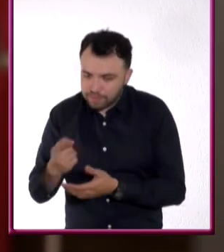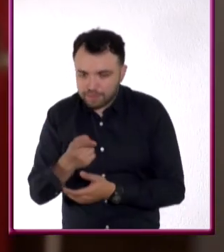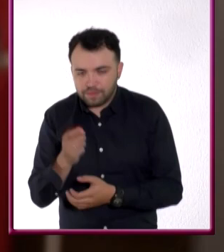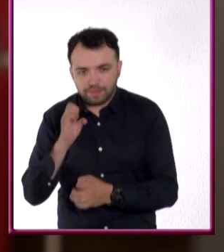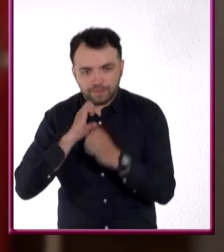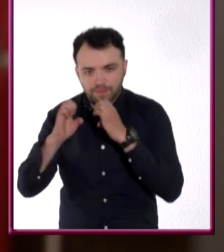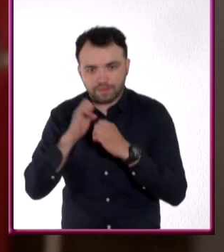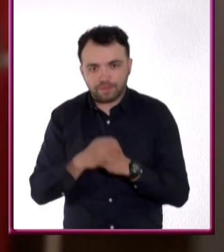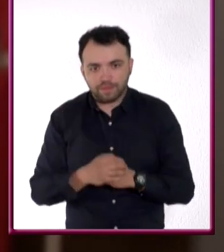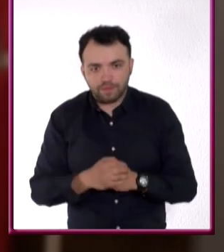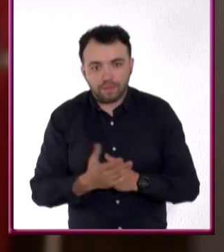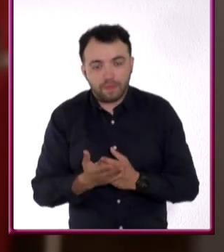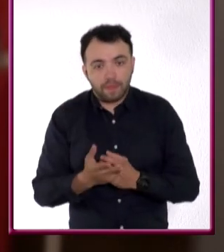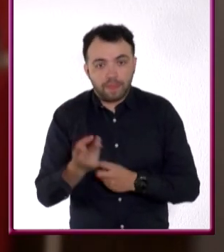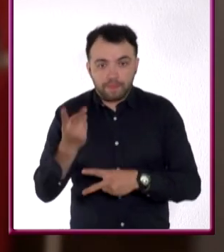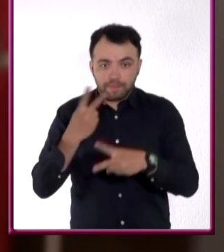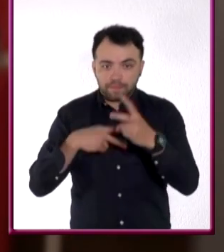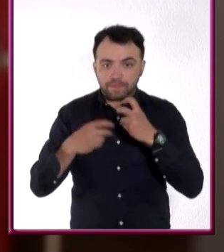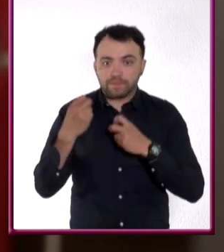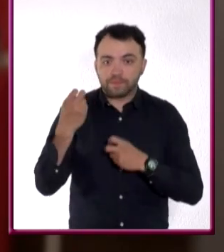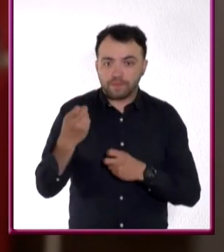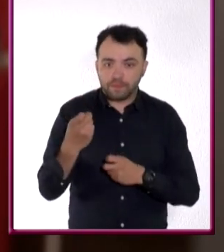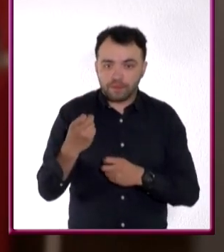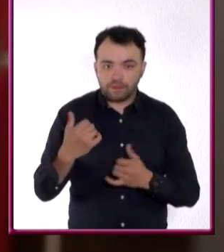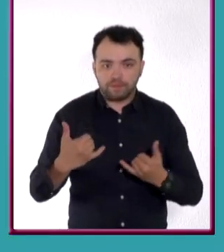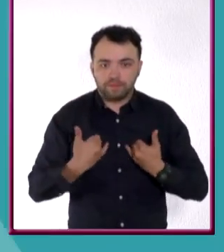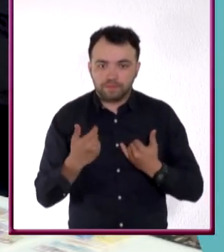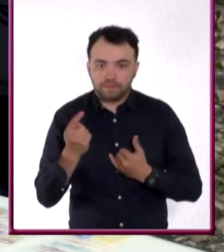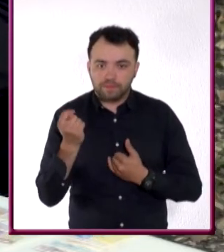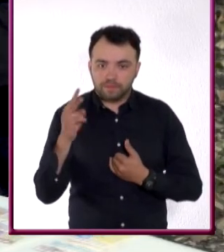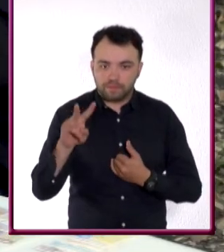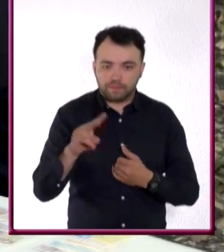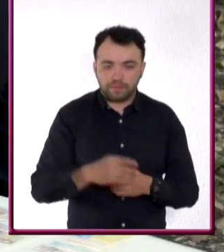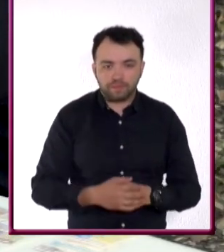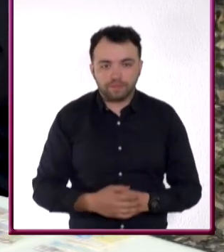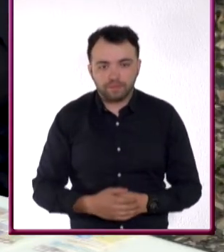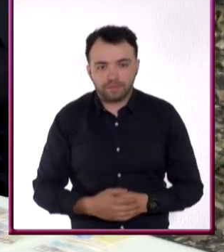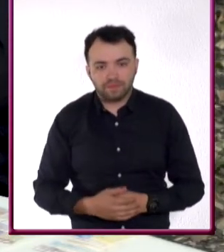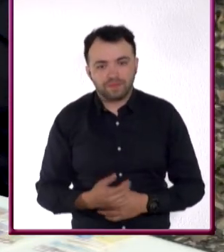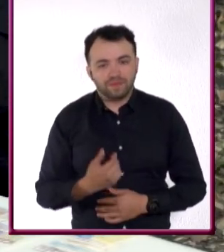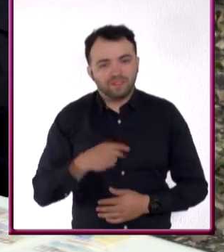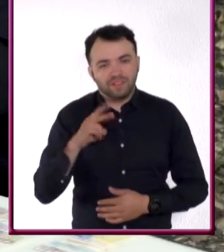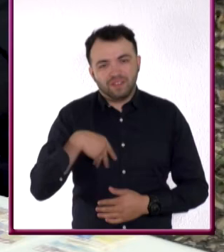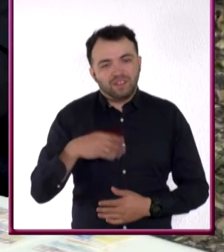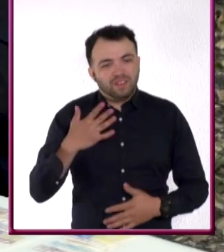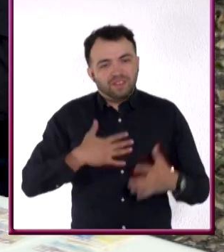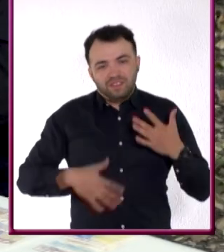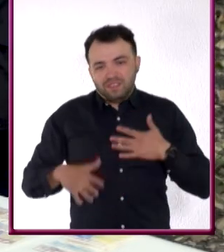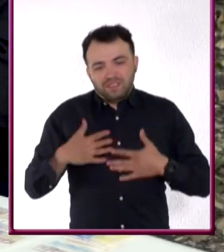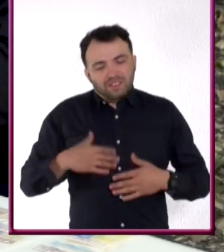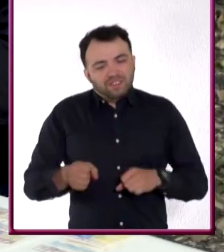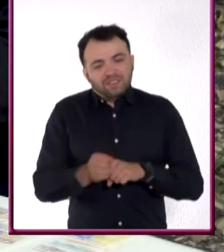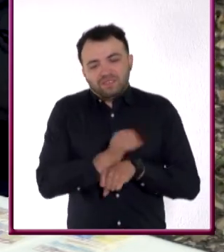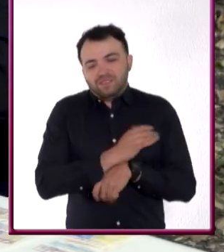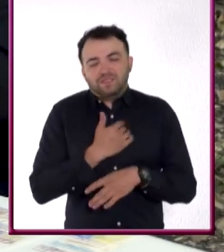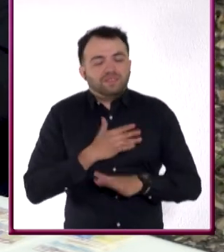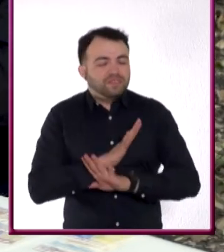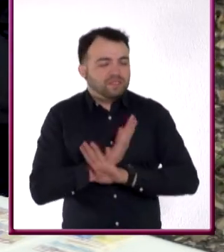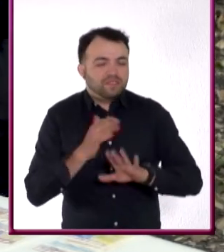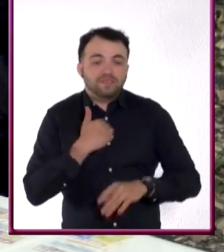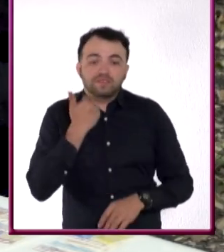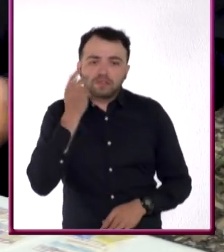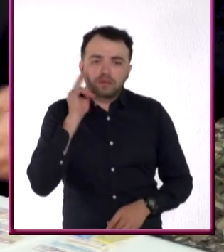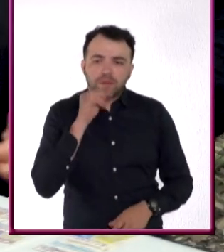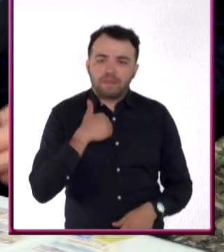entrevista. Y volvemos con esto que es Jóvenes en TV. Ya estoy cansada de toda esta situación pandémica. Quiero ver a mis amigos,